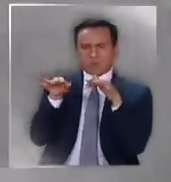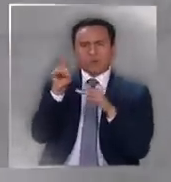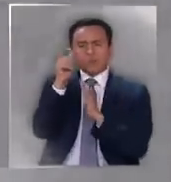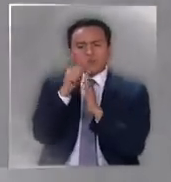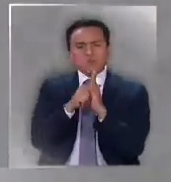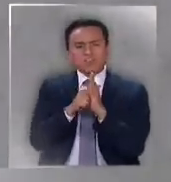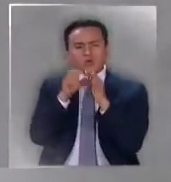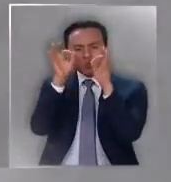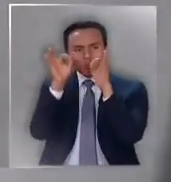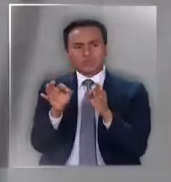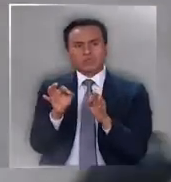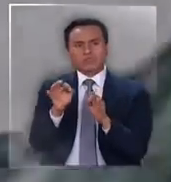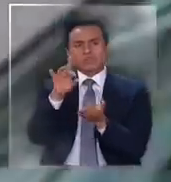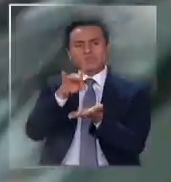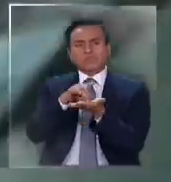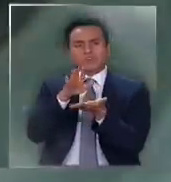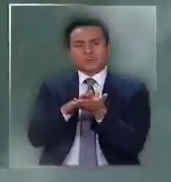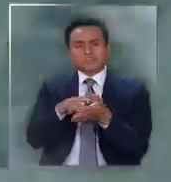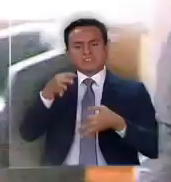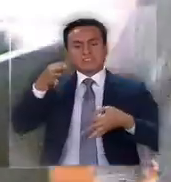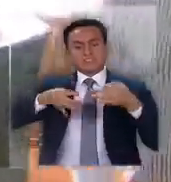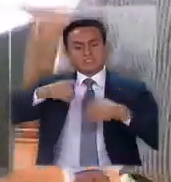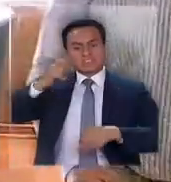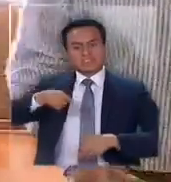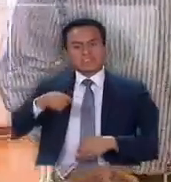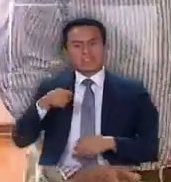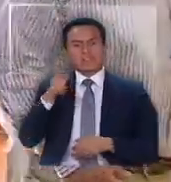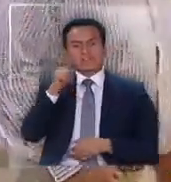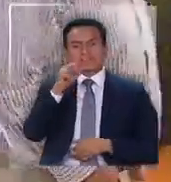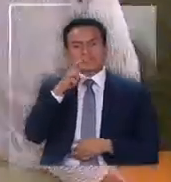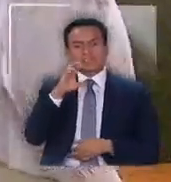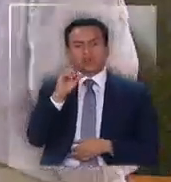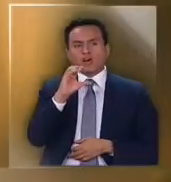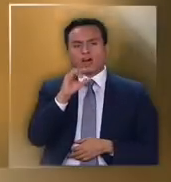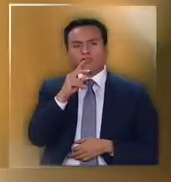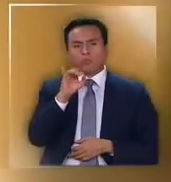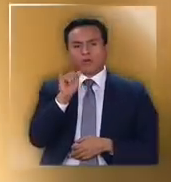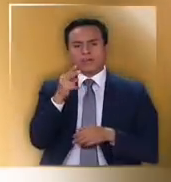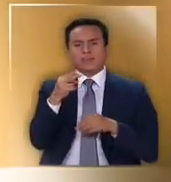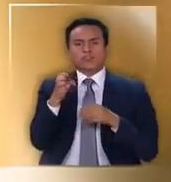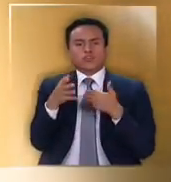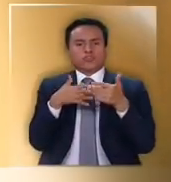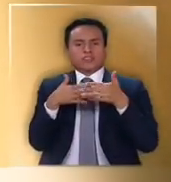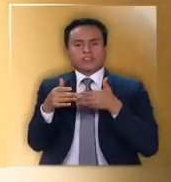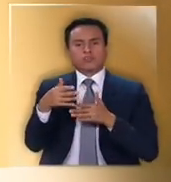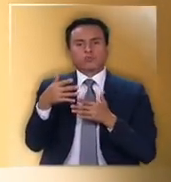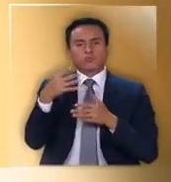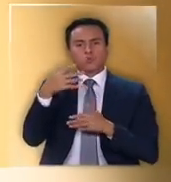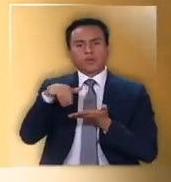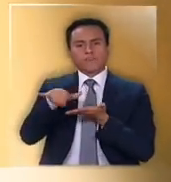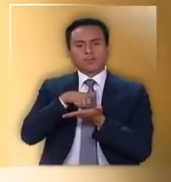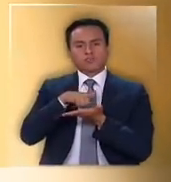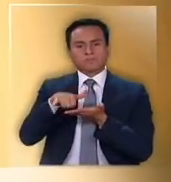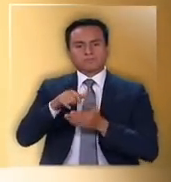mes exacto de la fecha de sentencia para Sergio Jadue en Nueva York.